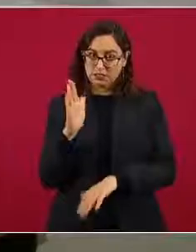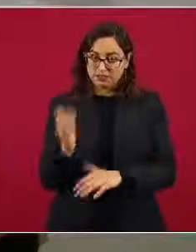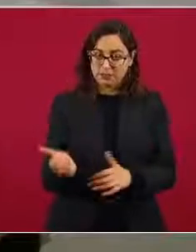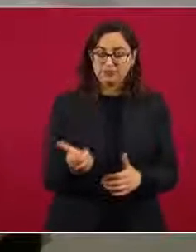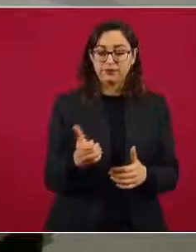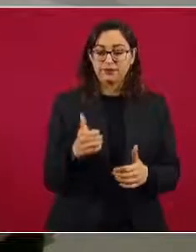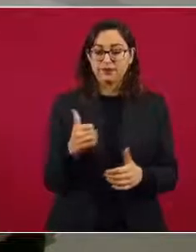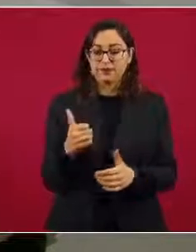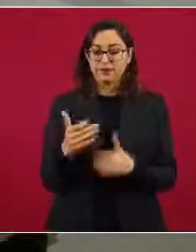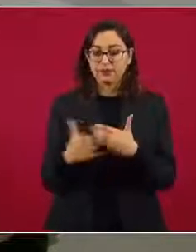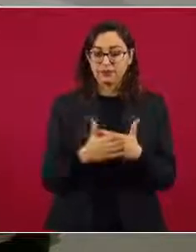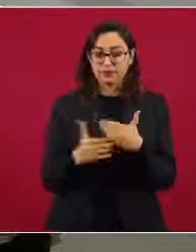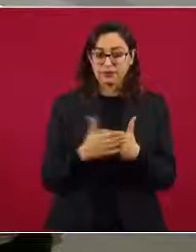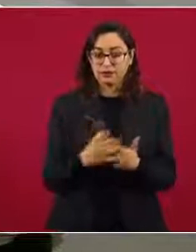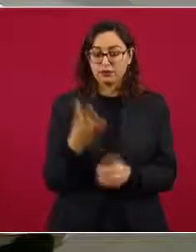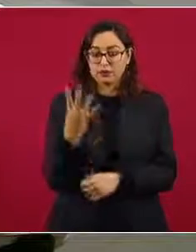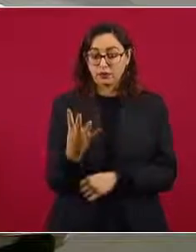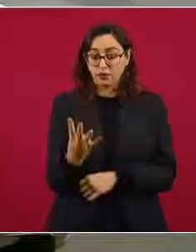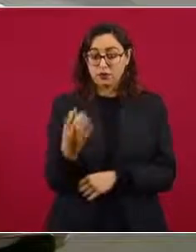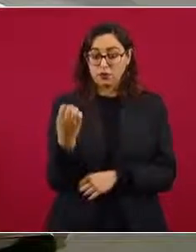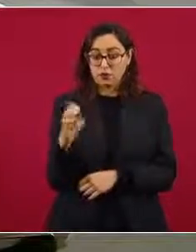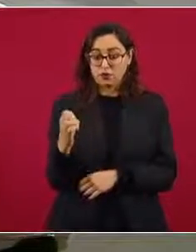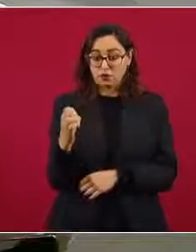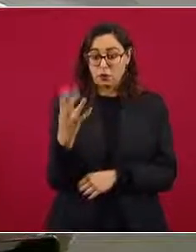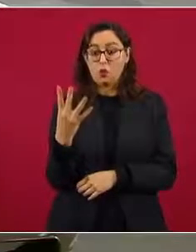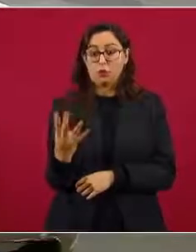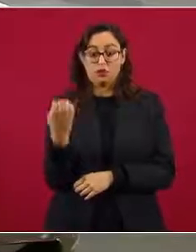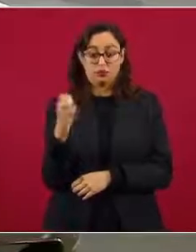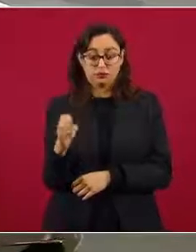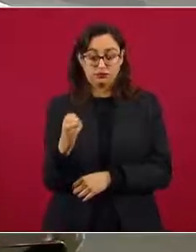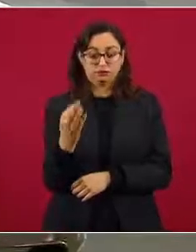Ustedes me corrigen. 4 de enero.